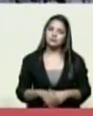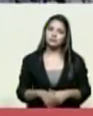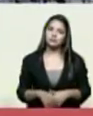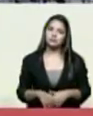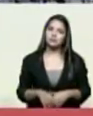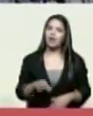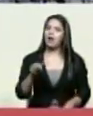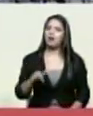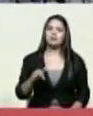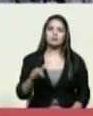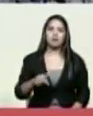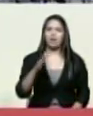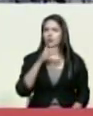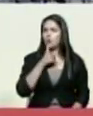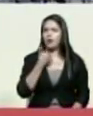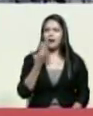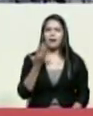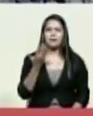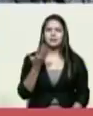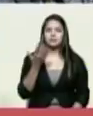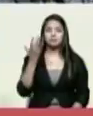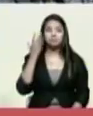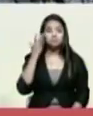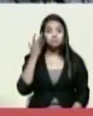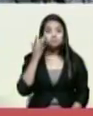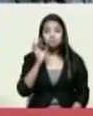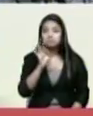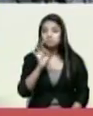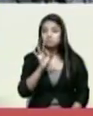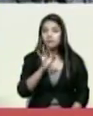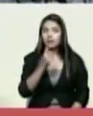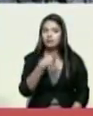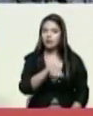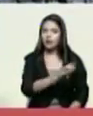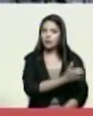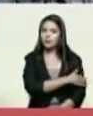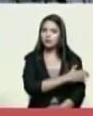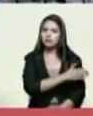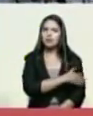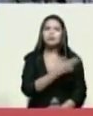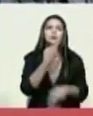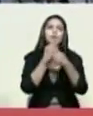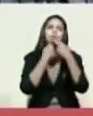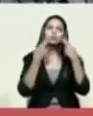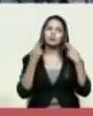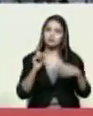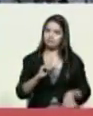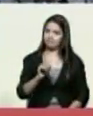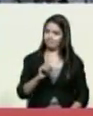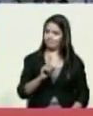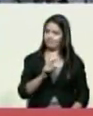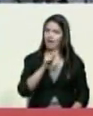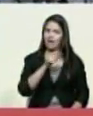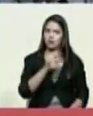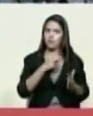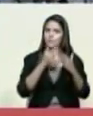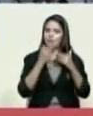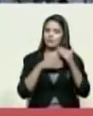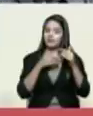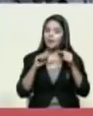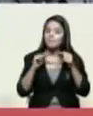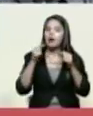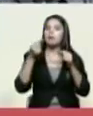Aquí no hay ingenuidad en ninguna acción del adversario. El adversario no planifica para